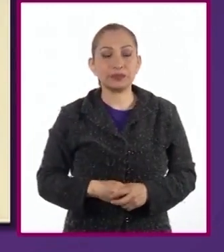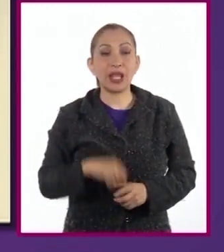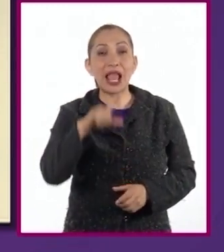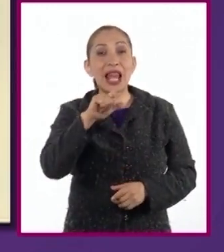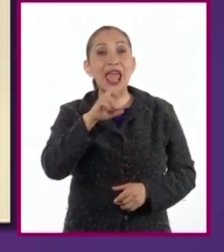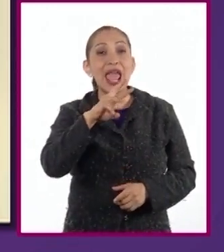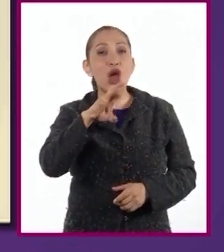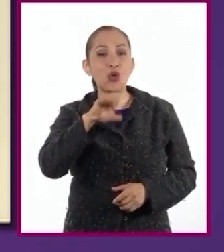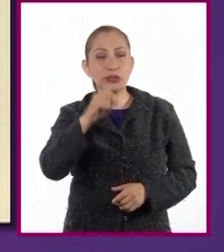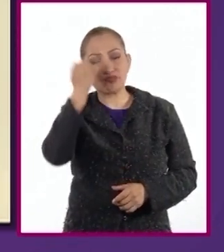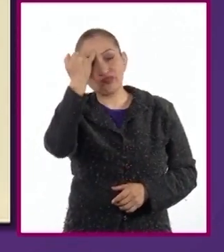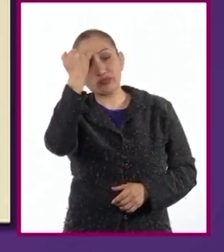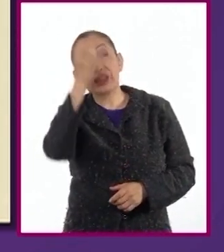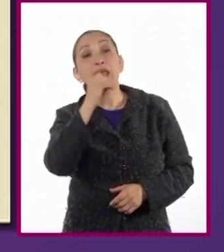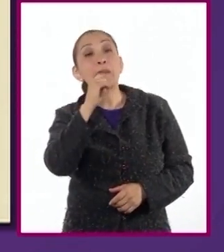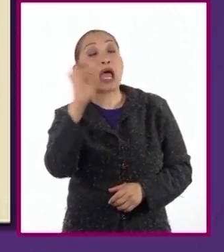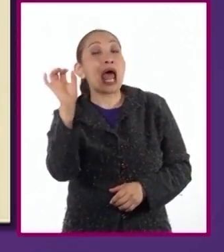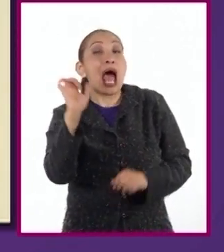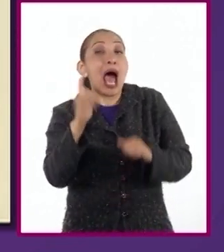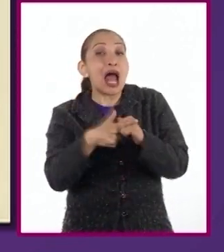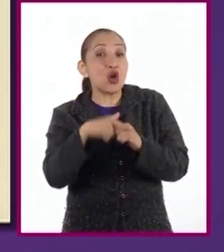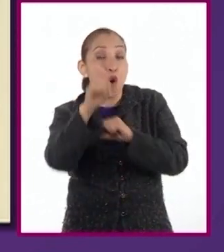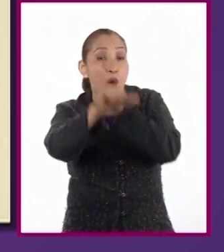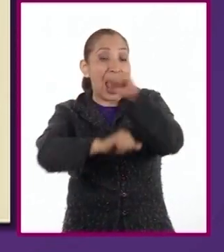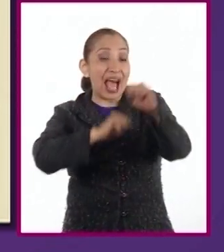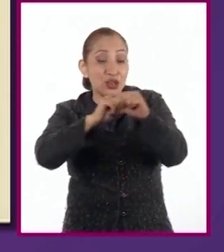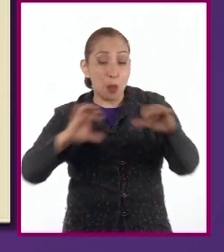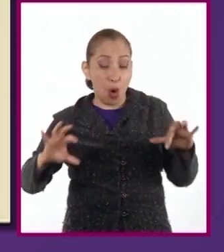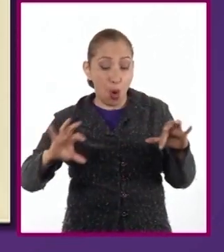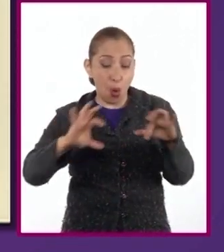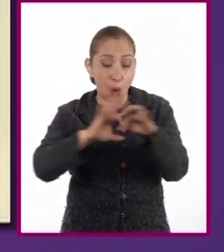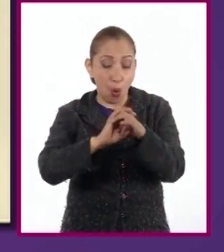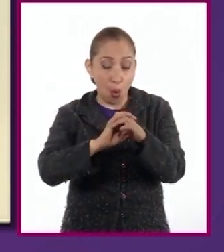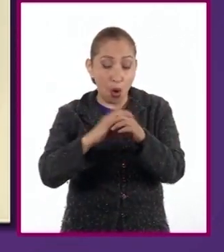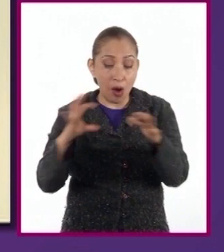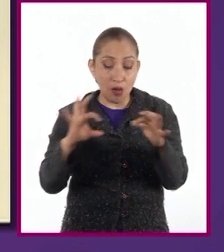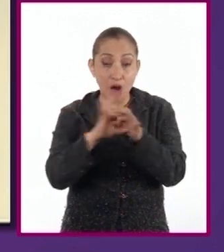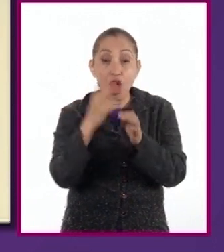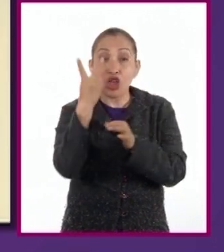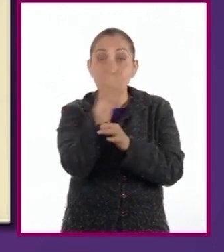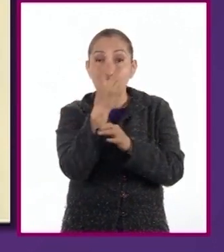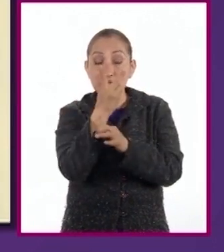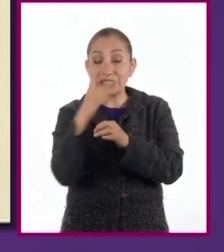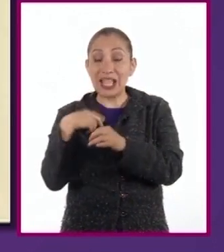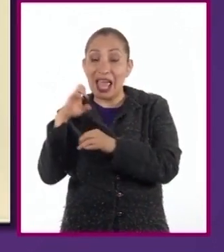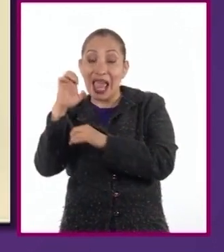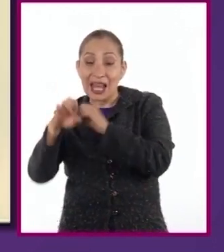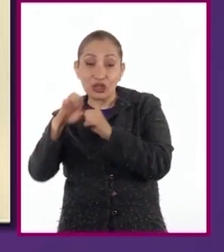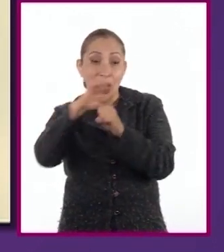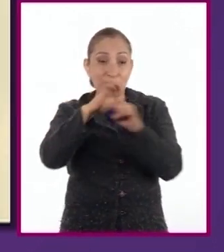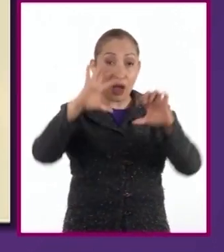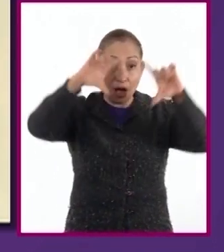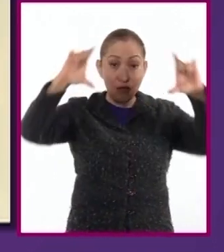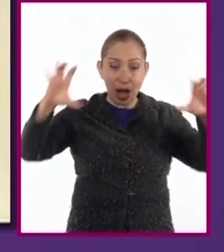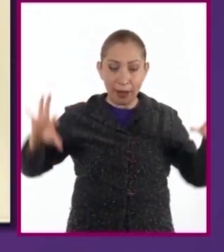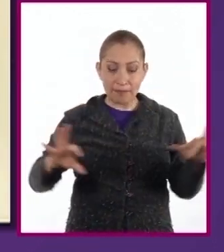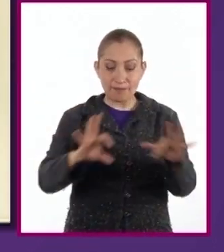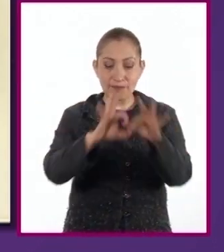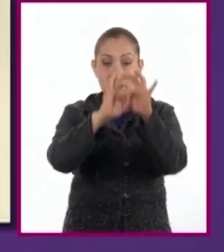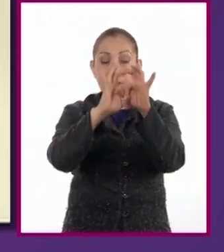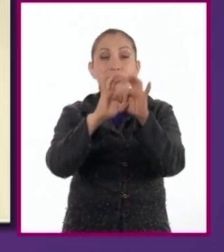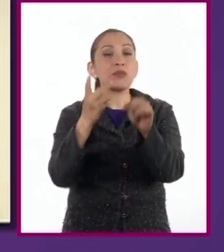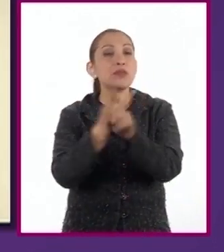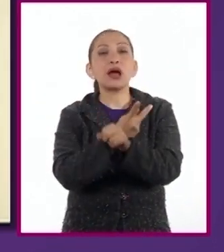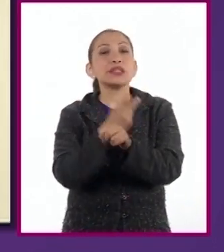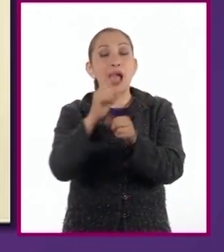Lewis también propuso que cuando algunos átomos se unen, comparten un par de electrones externos. Si esto